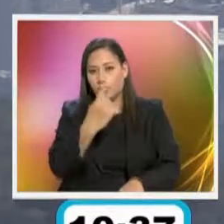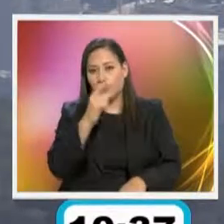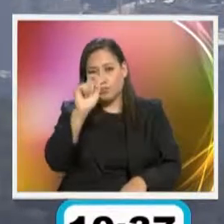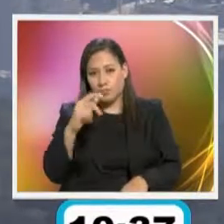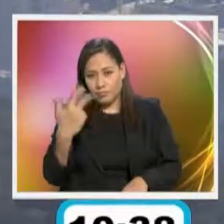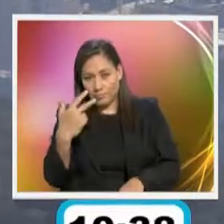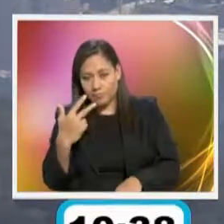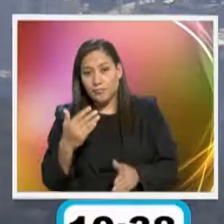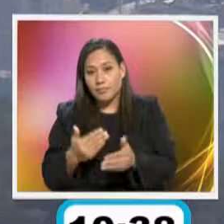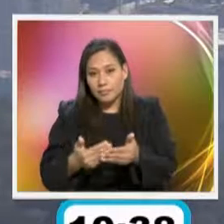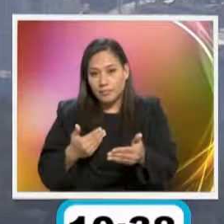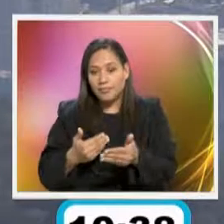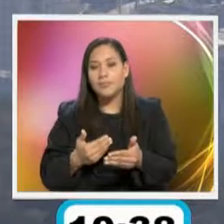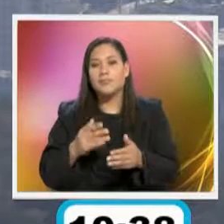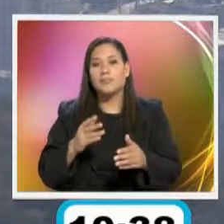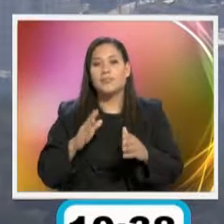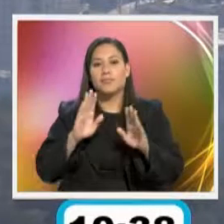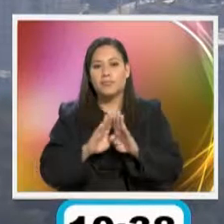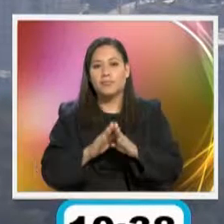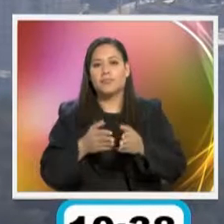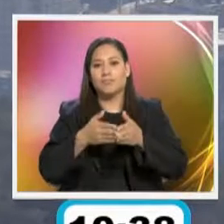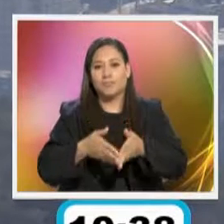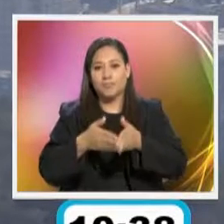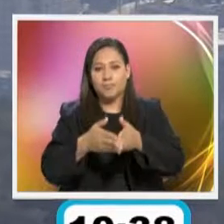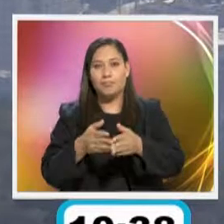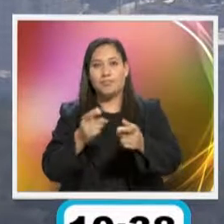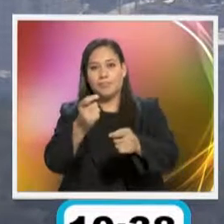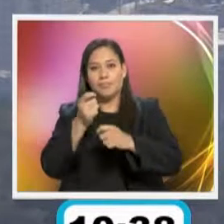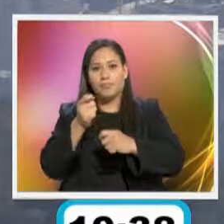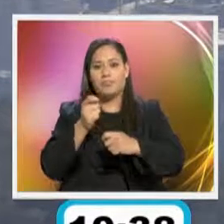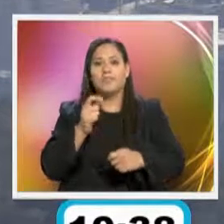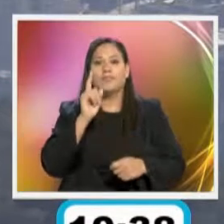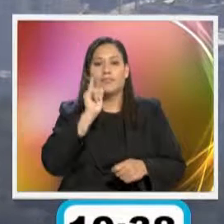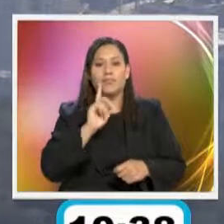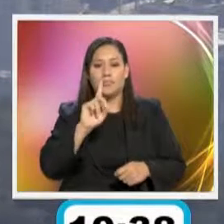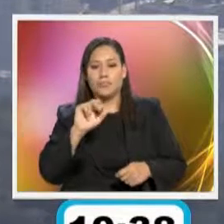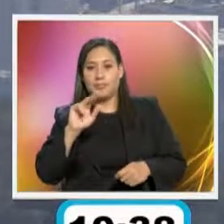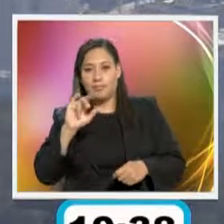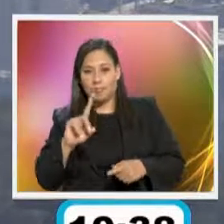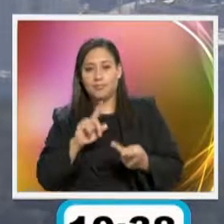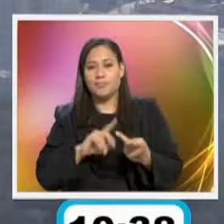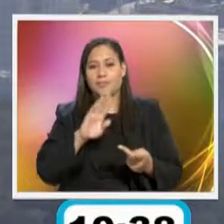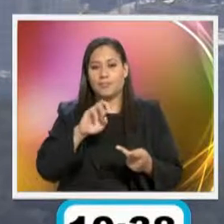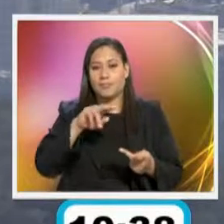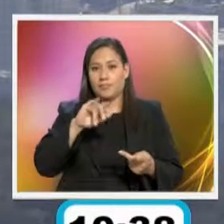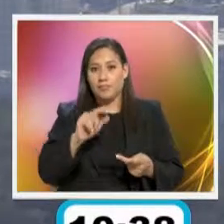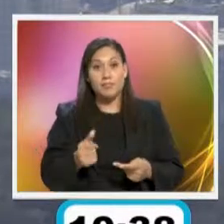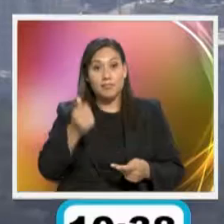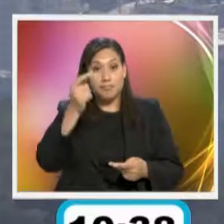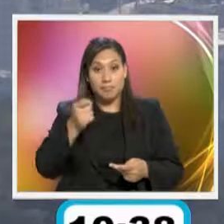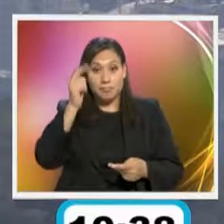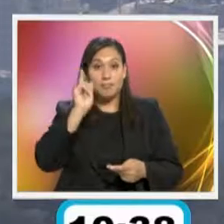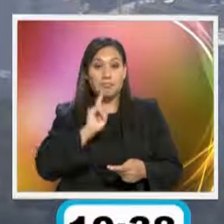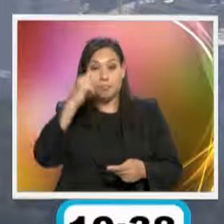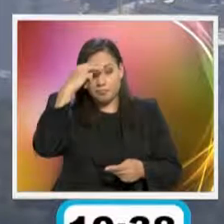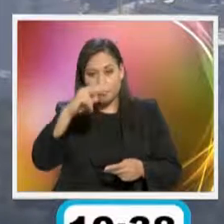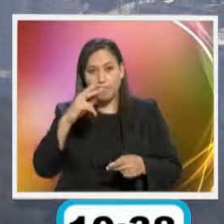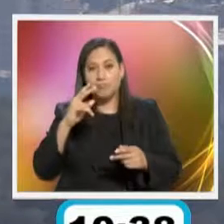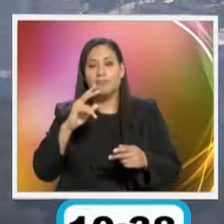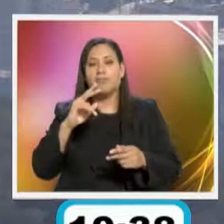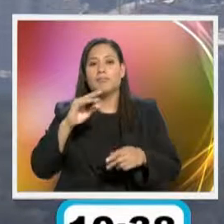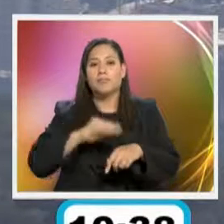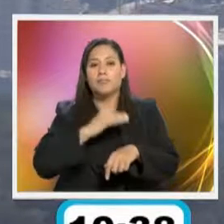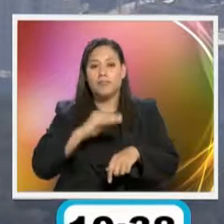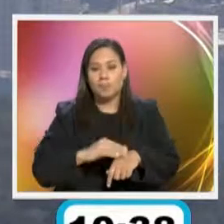Pero antes la vela con Demita Vega y David Mier. Demita Vega, que fue la primer mexicana en calificar en los